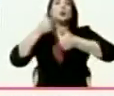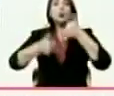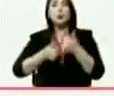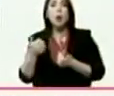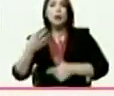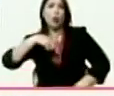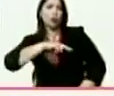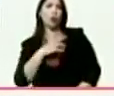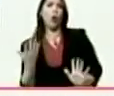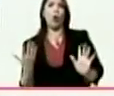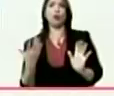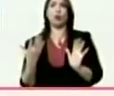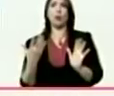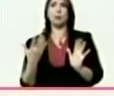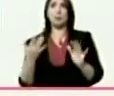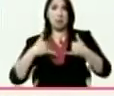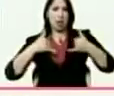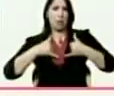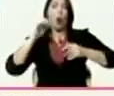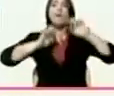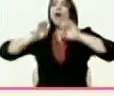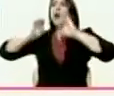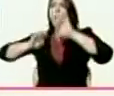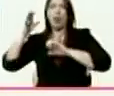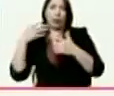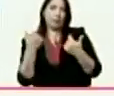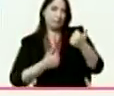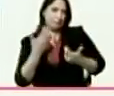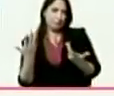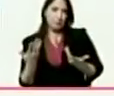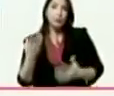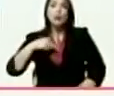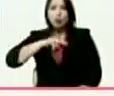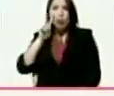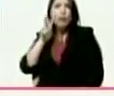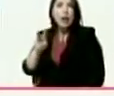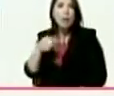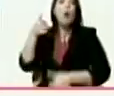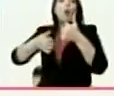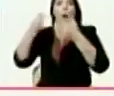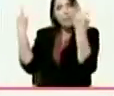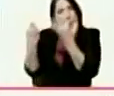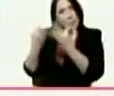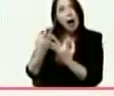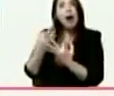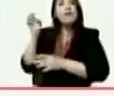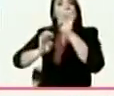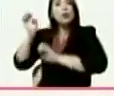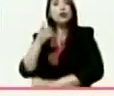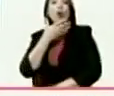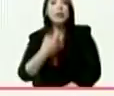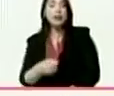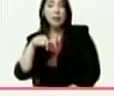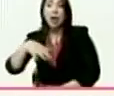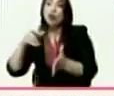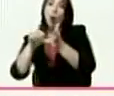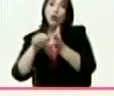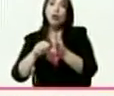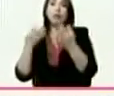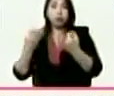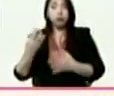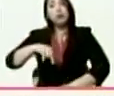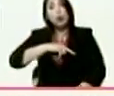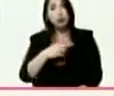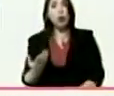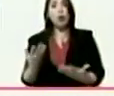vamos a estar evaluando. Bueno, ya veremos la evaluación de diciembre, donde, por cierto, nosotros hemos,